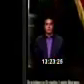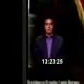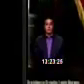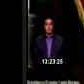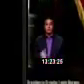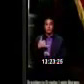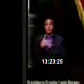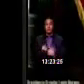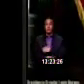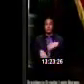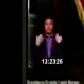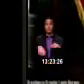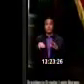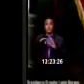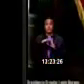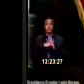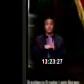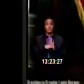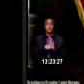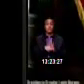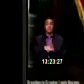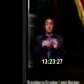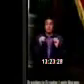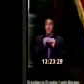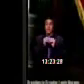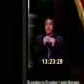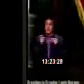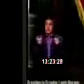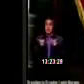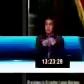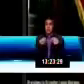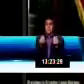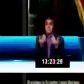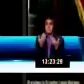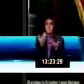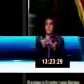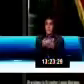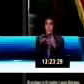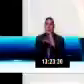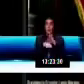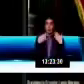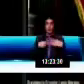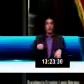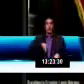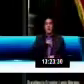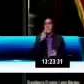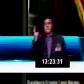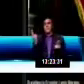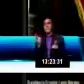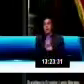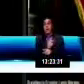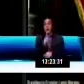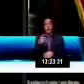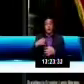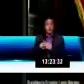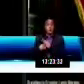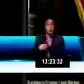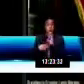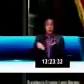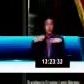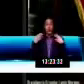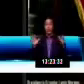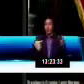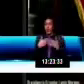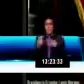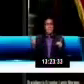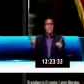Los países más pequeños, con menos recursos, fuimos los más afectados. La pandemia agravó todo el